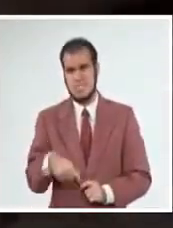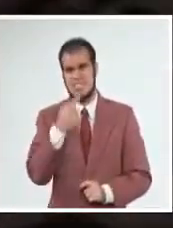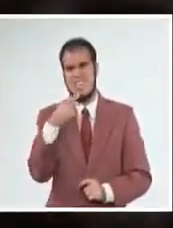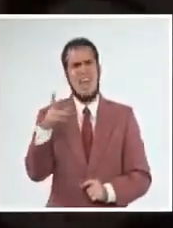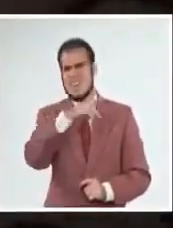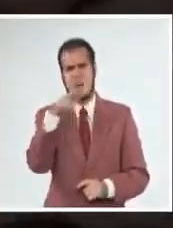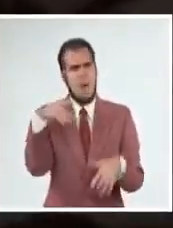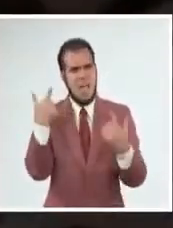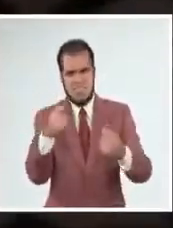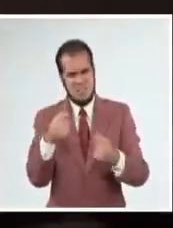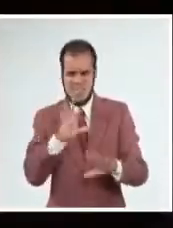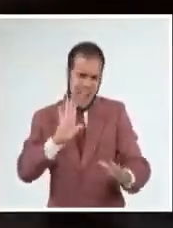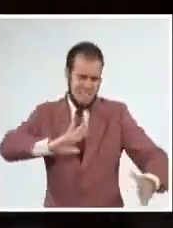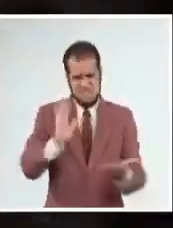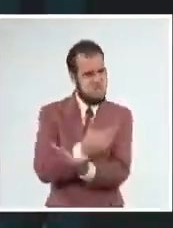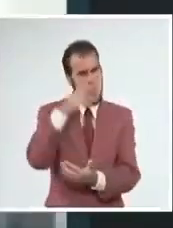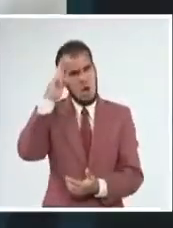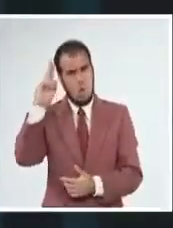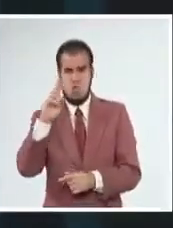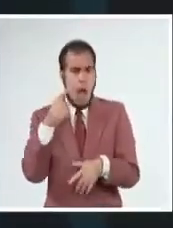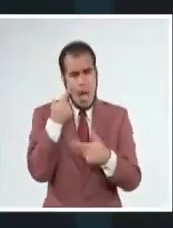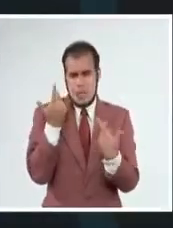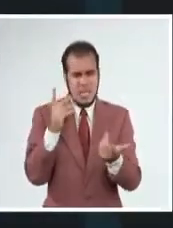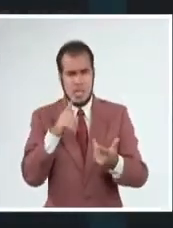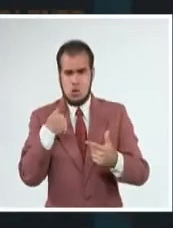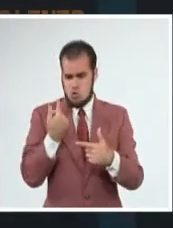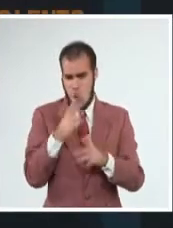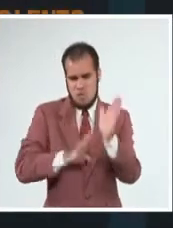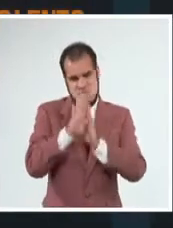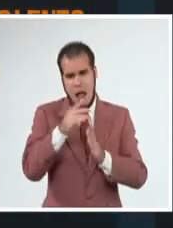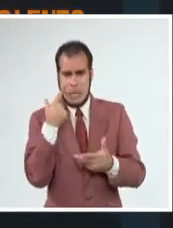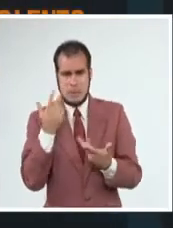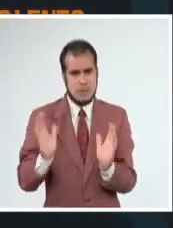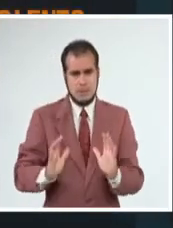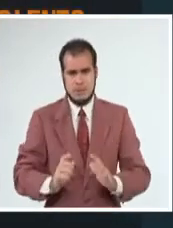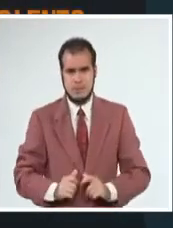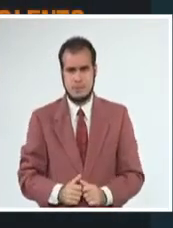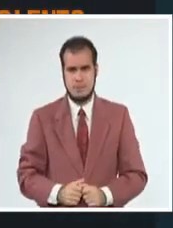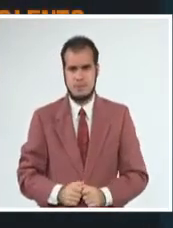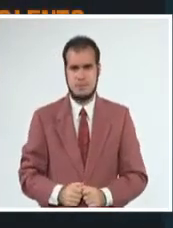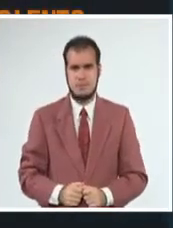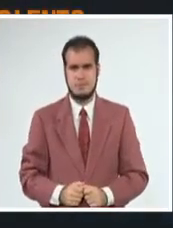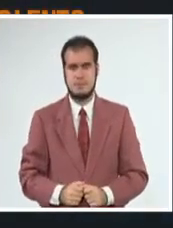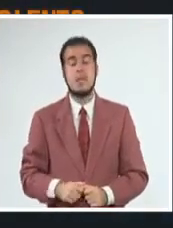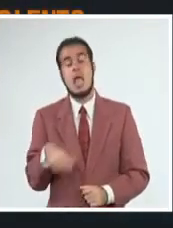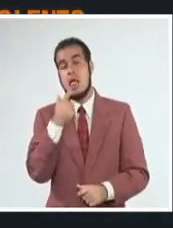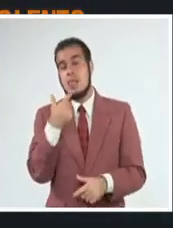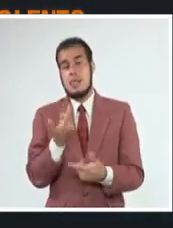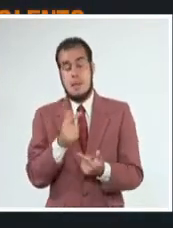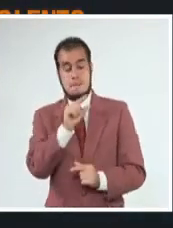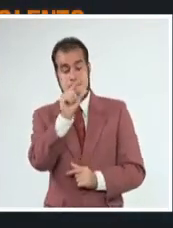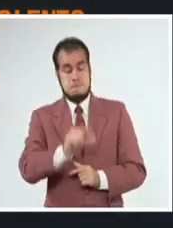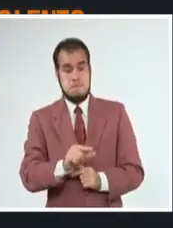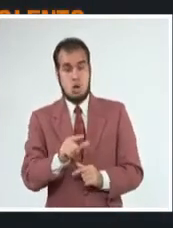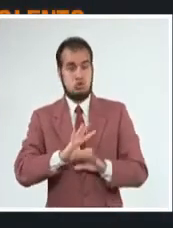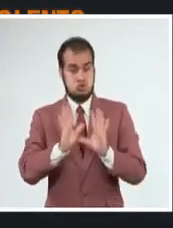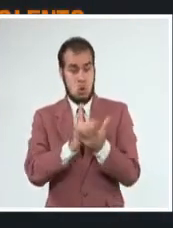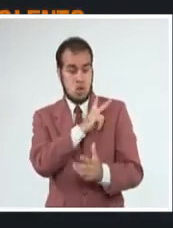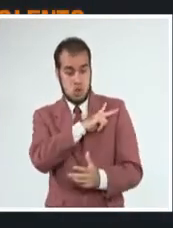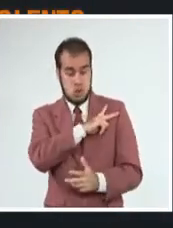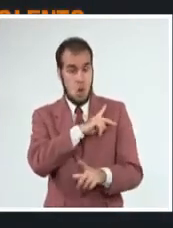toda esta para ver si prosperamos. La eliminación física de los dirigentes,